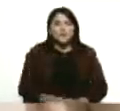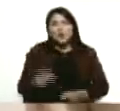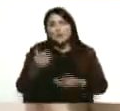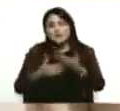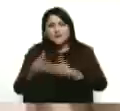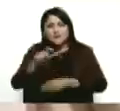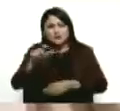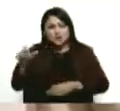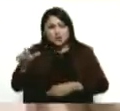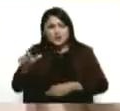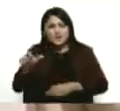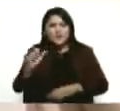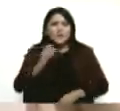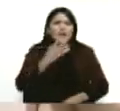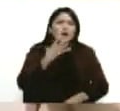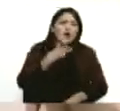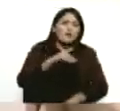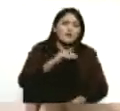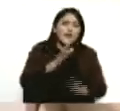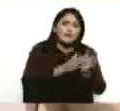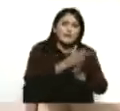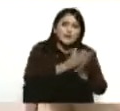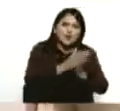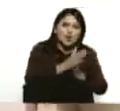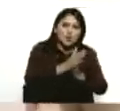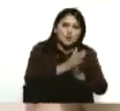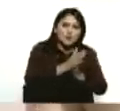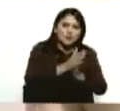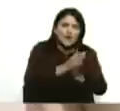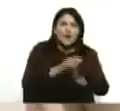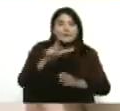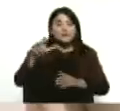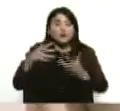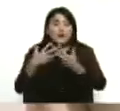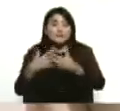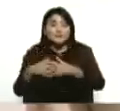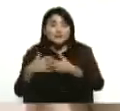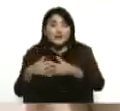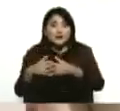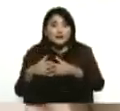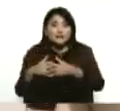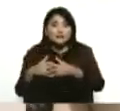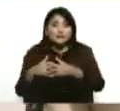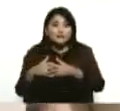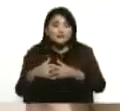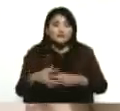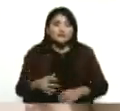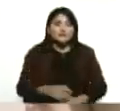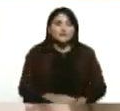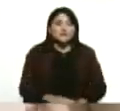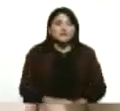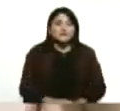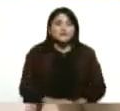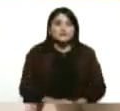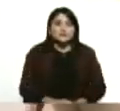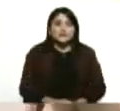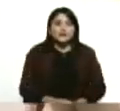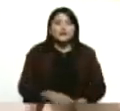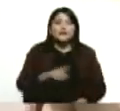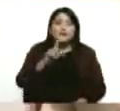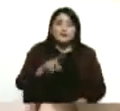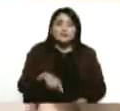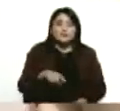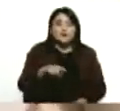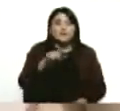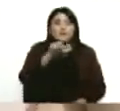comerciantes, por jóvenes emprendedores, por empresarios y empresarias, y por los habitantes de las alcaldías,